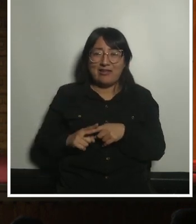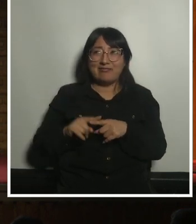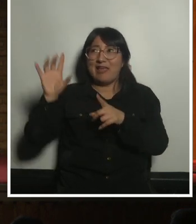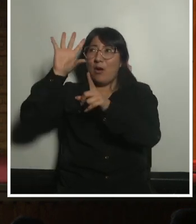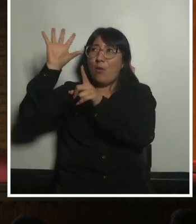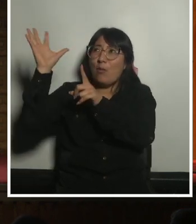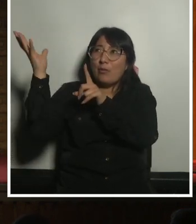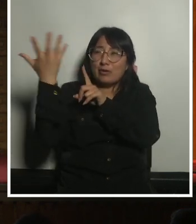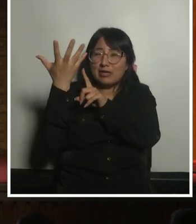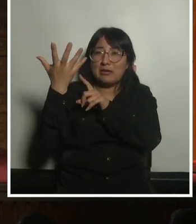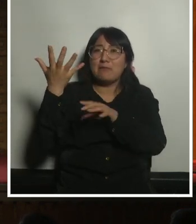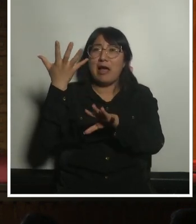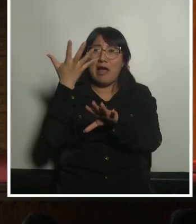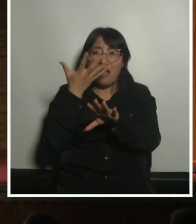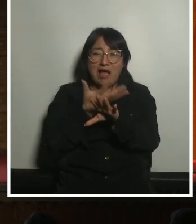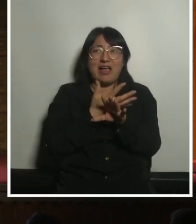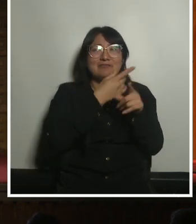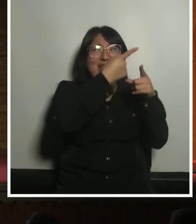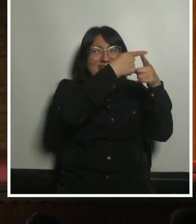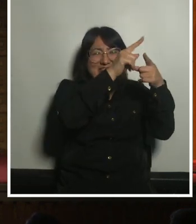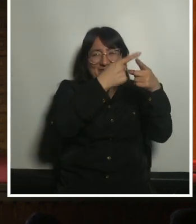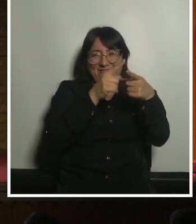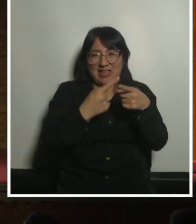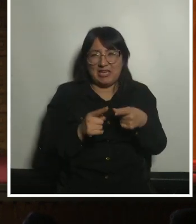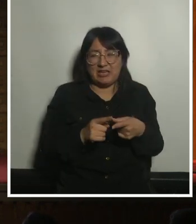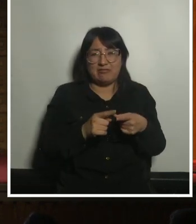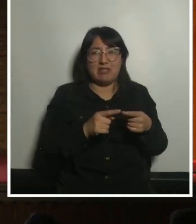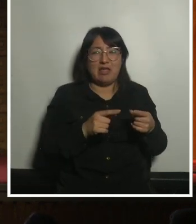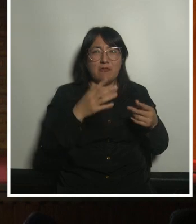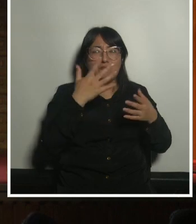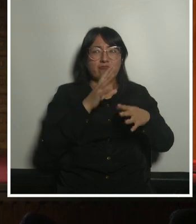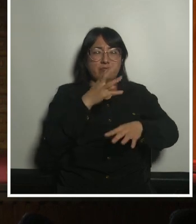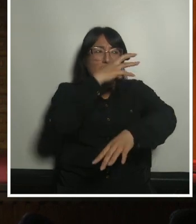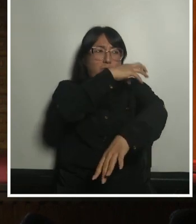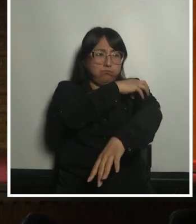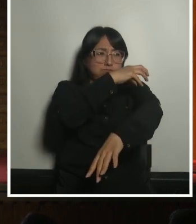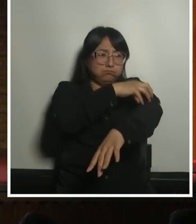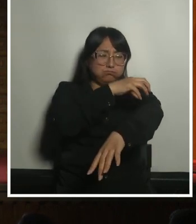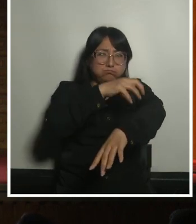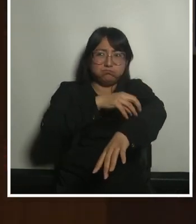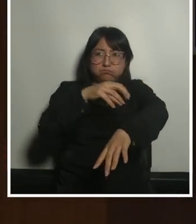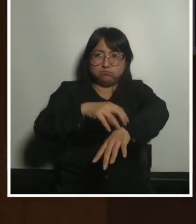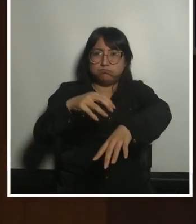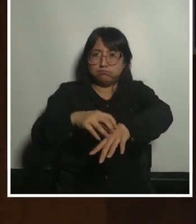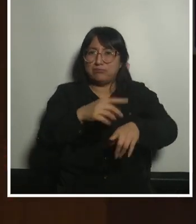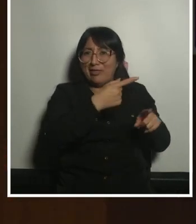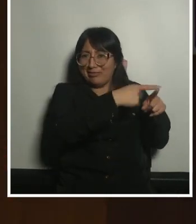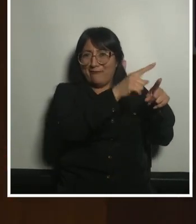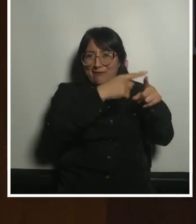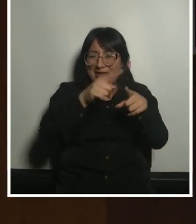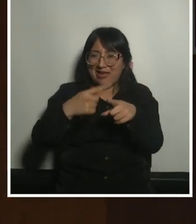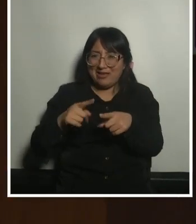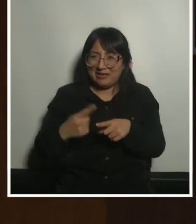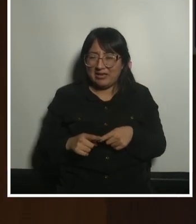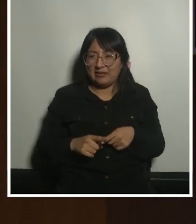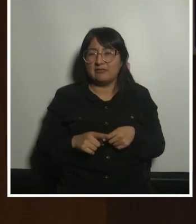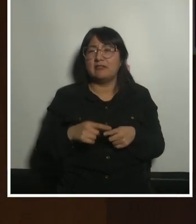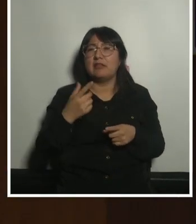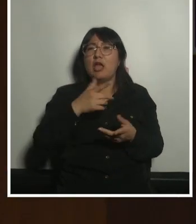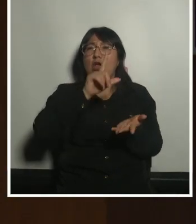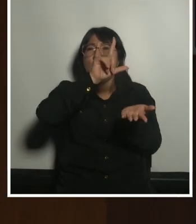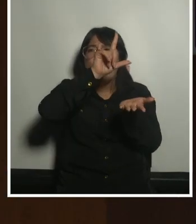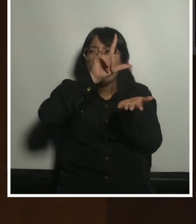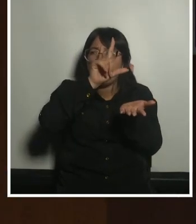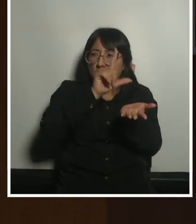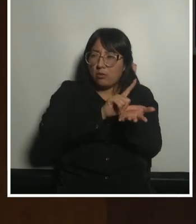climas. Hay unos gradientes que nos van diferenciando paisajes. Farallón costero, zonas, ¿cierto?, de humedales y